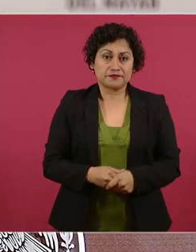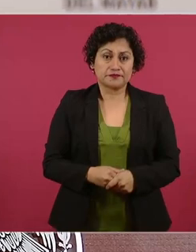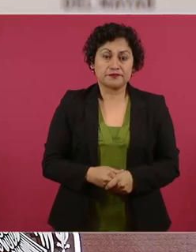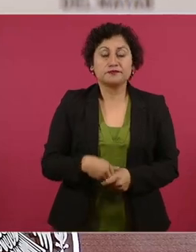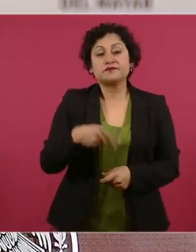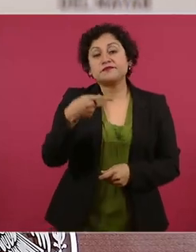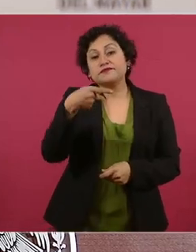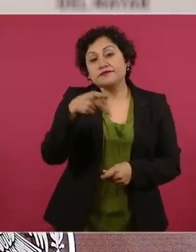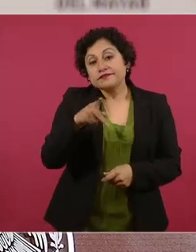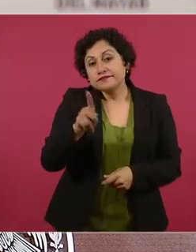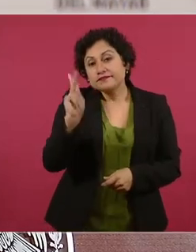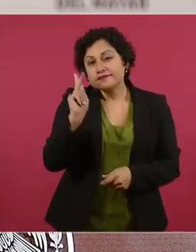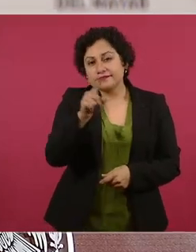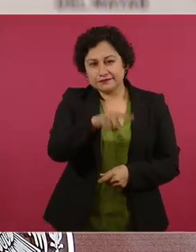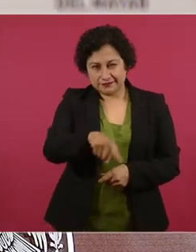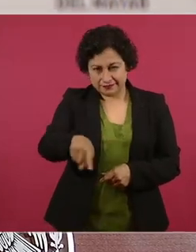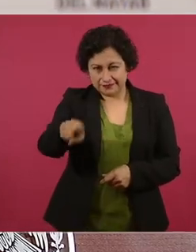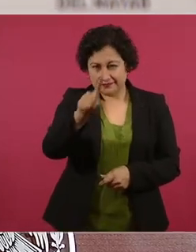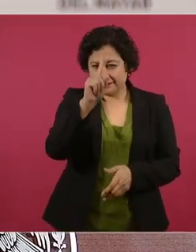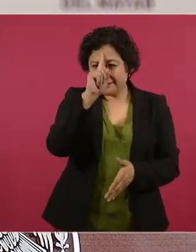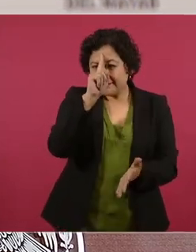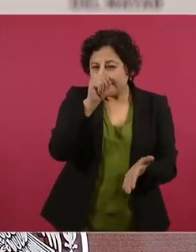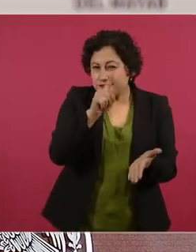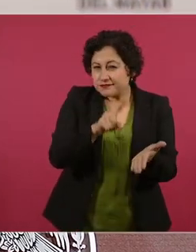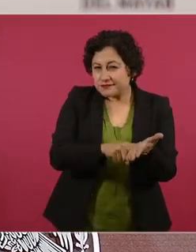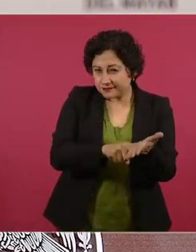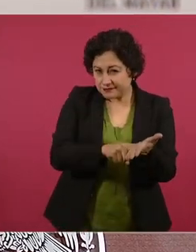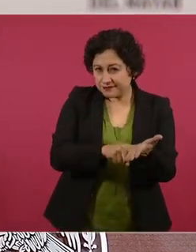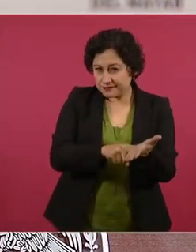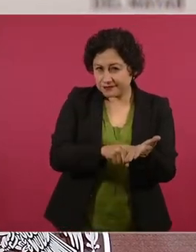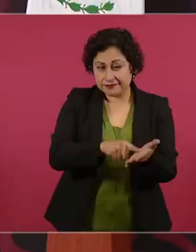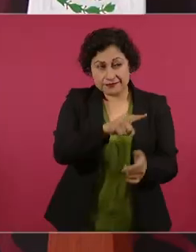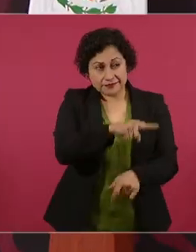Pero ¿ustedes creen que los ciudadanos